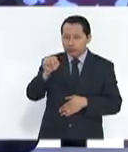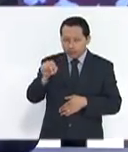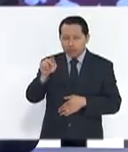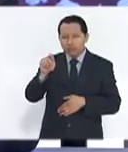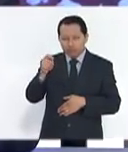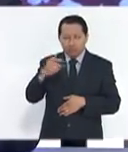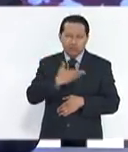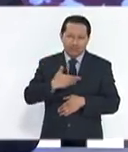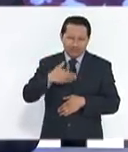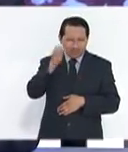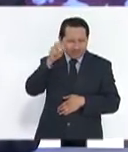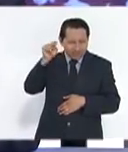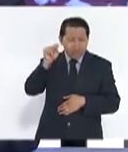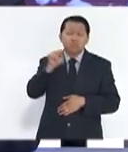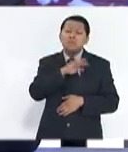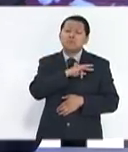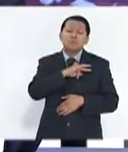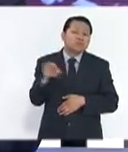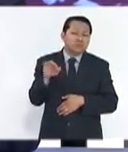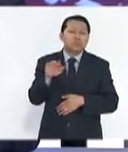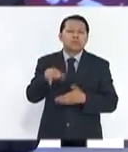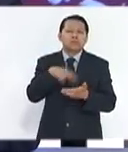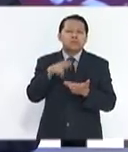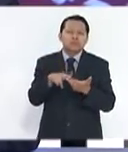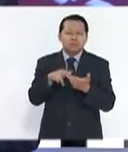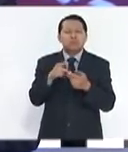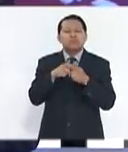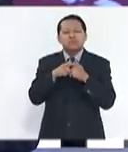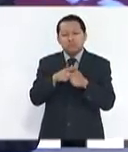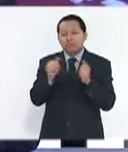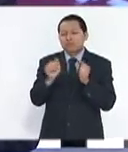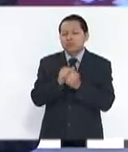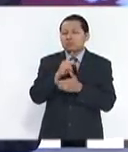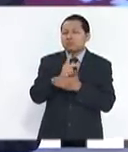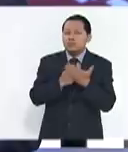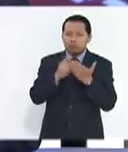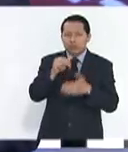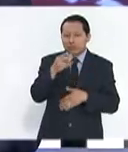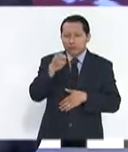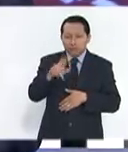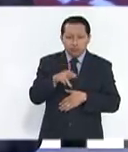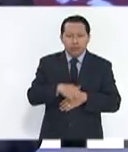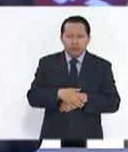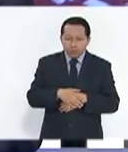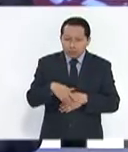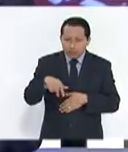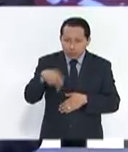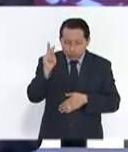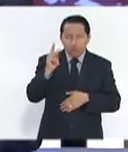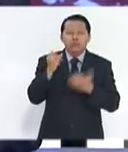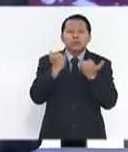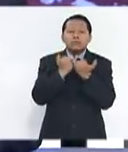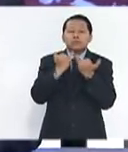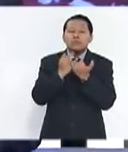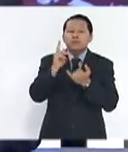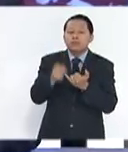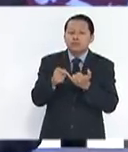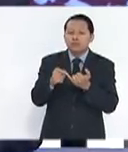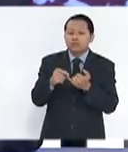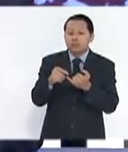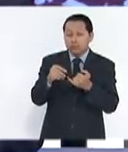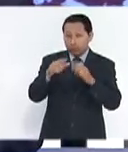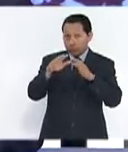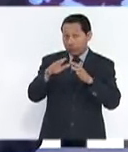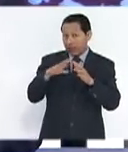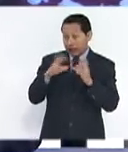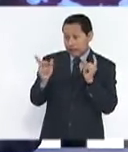para mantener la estabilidad regional que le permita continuar con su programa nuclear. Pero déjame decirte, lo relevante de esta cumbre es